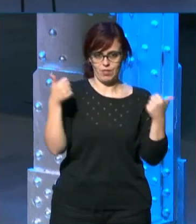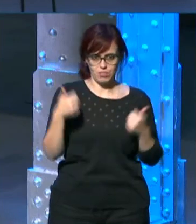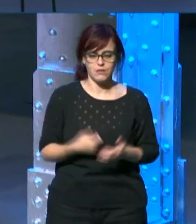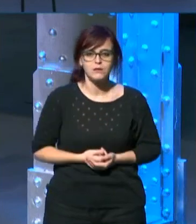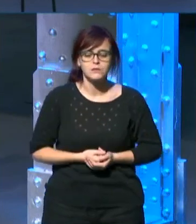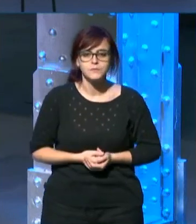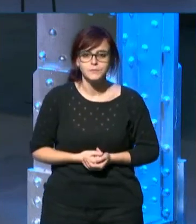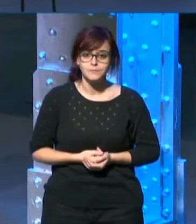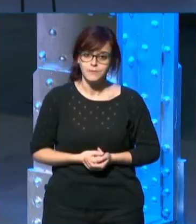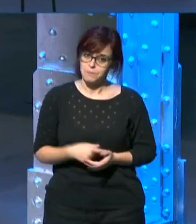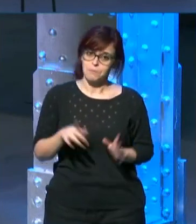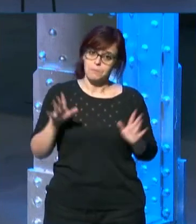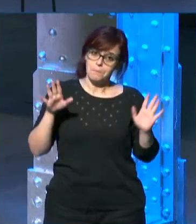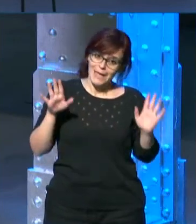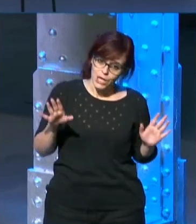No es fácil.